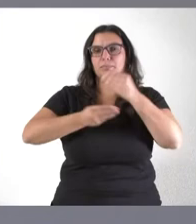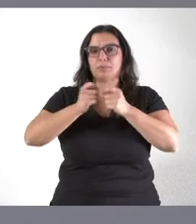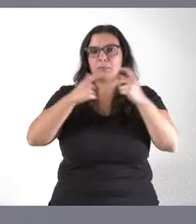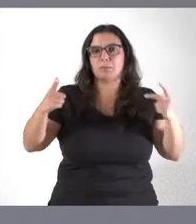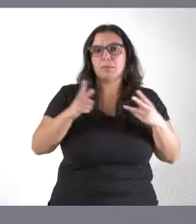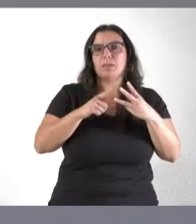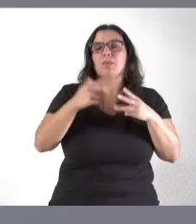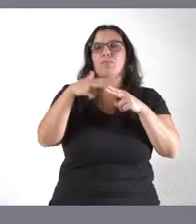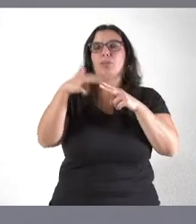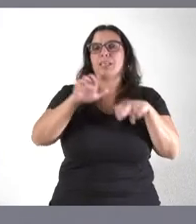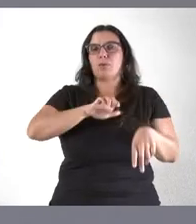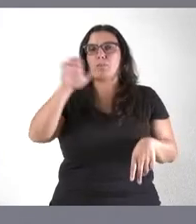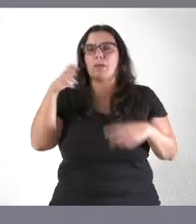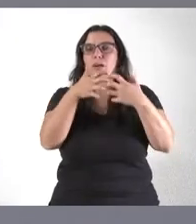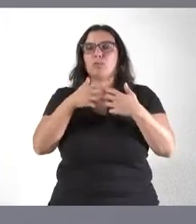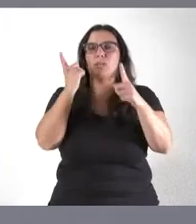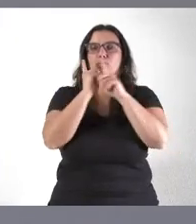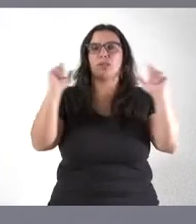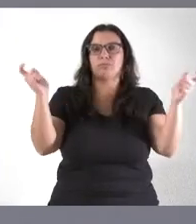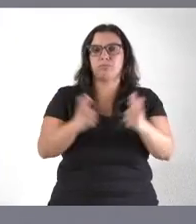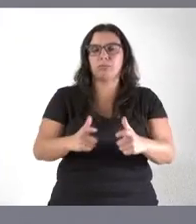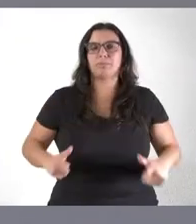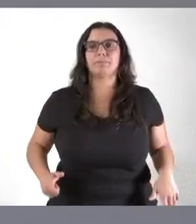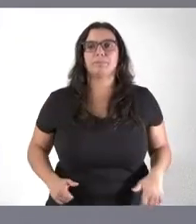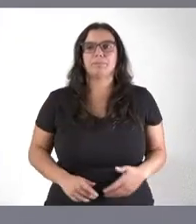de políticas lucha contra la despoblación